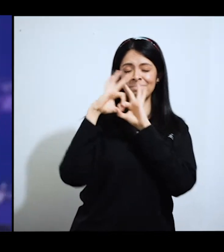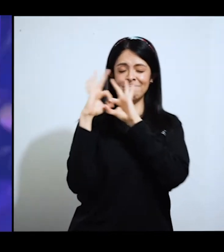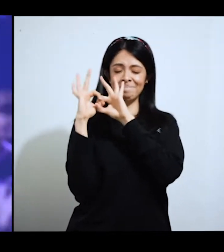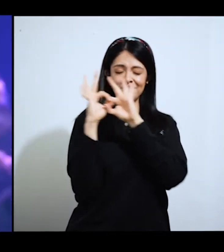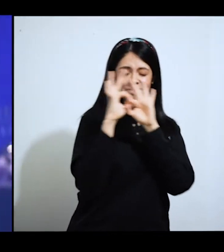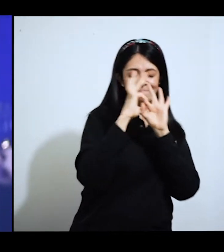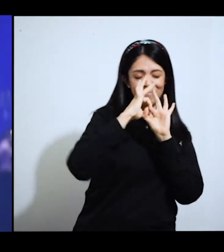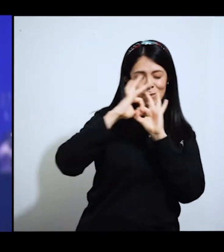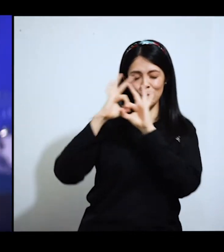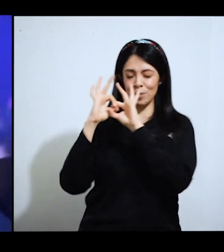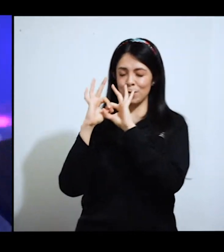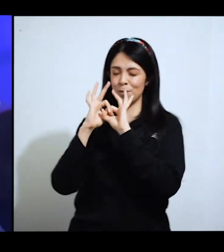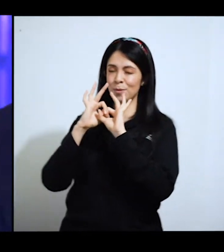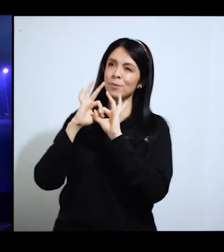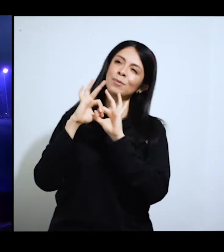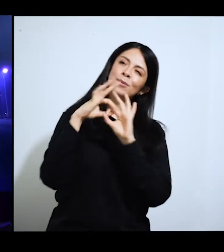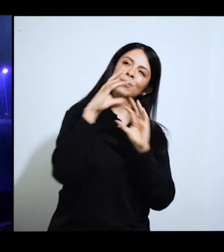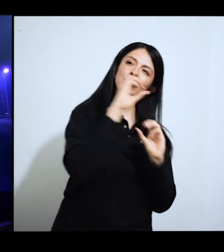uno contigo.